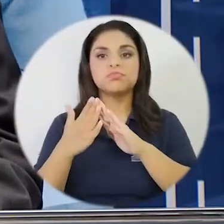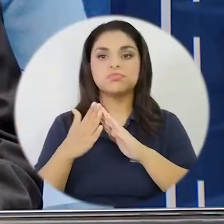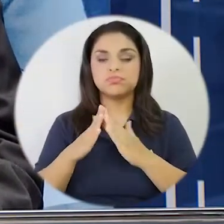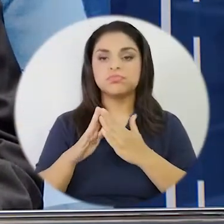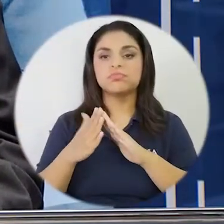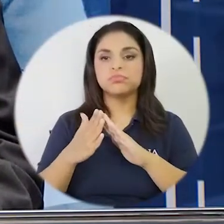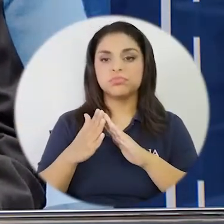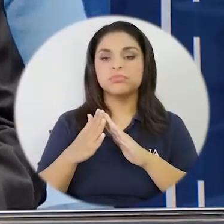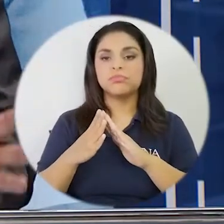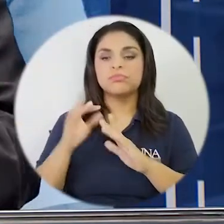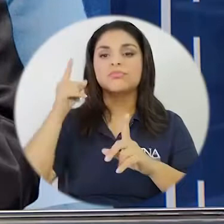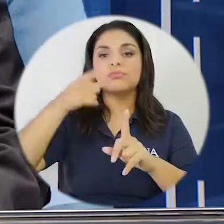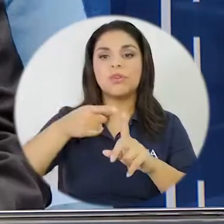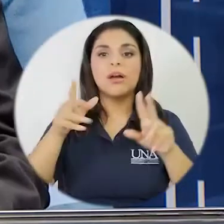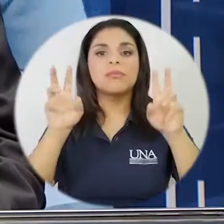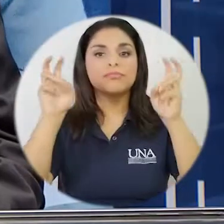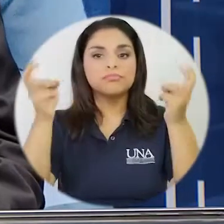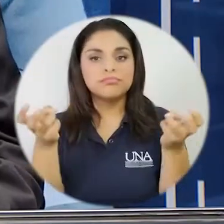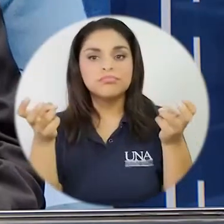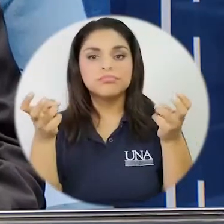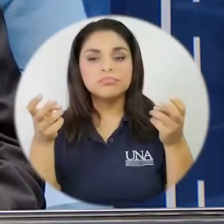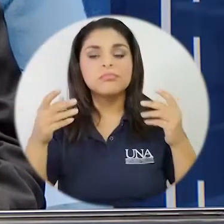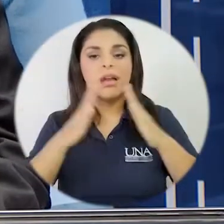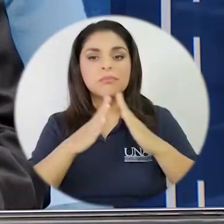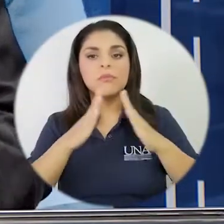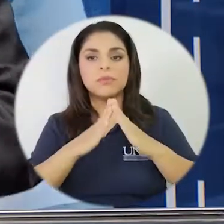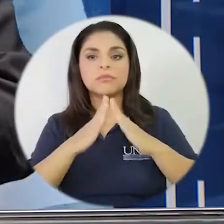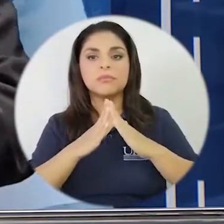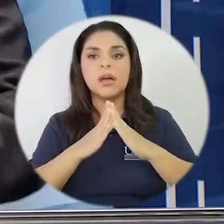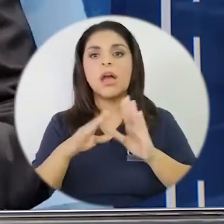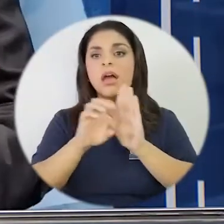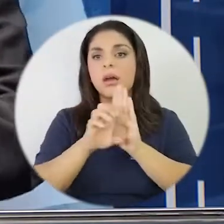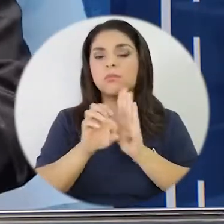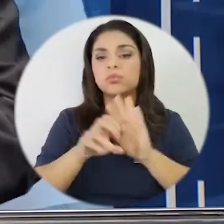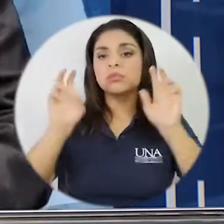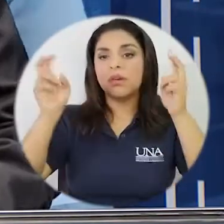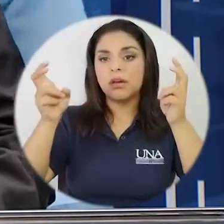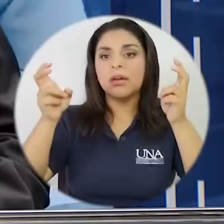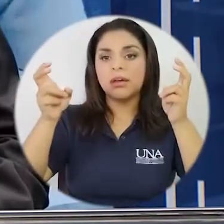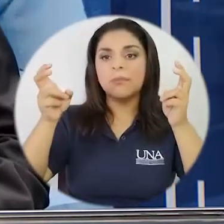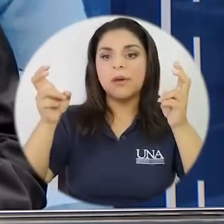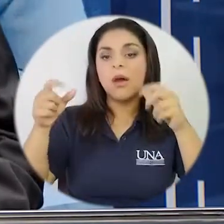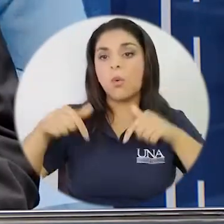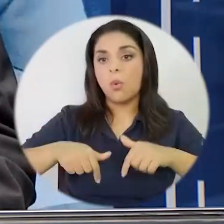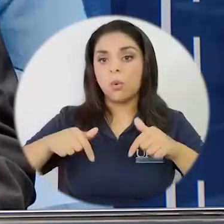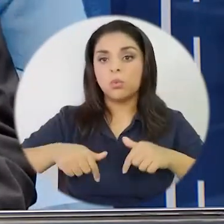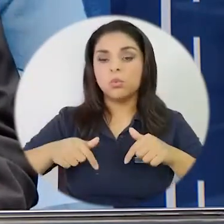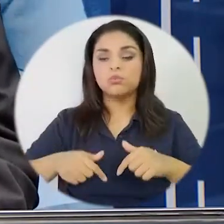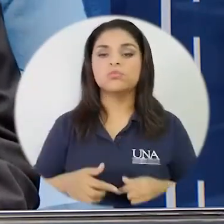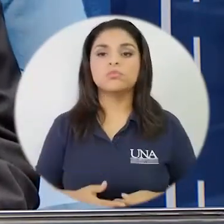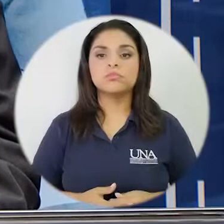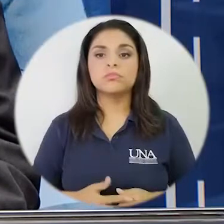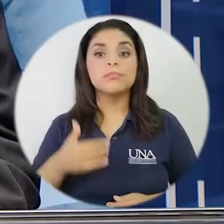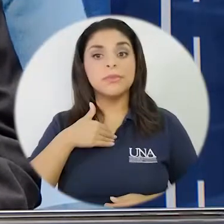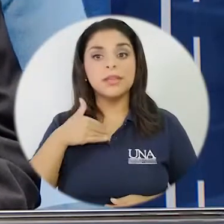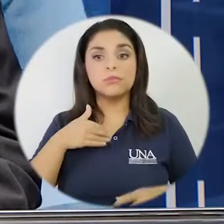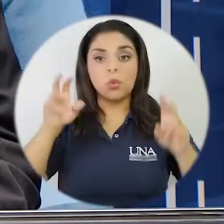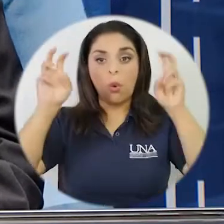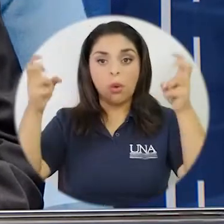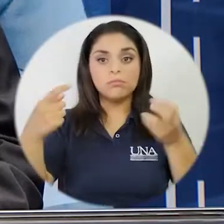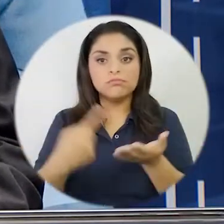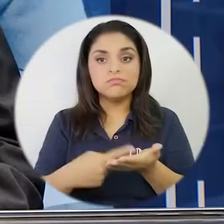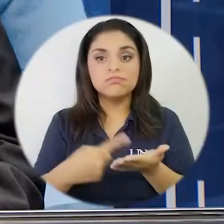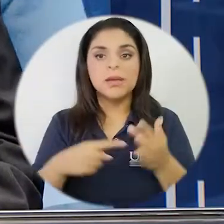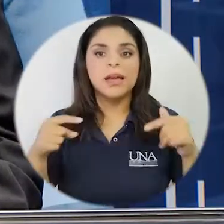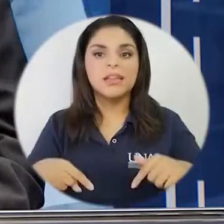población en el tema de vivienda, especialmente, bueno, el tema que nos trae hoy, que